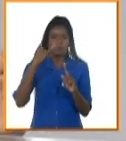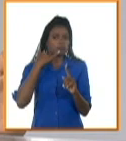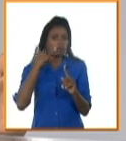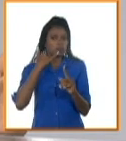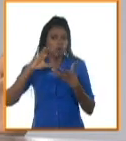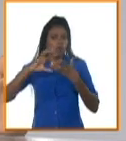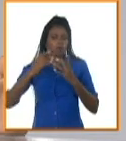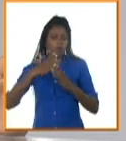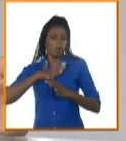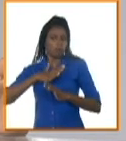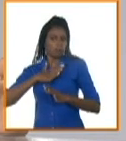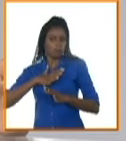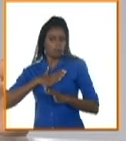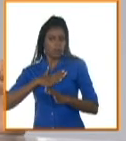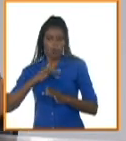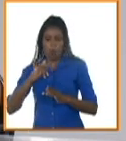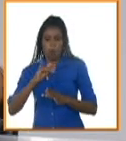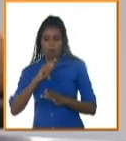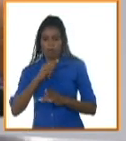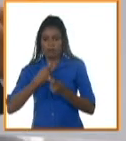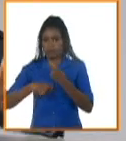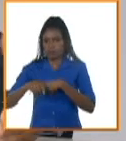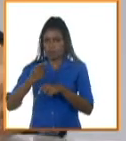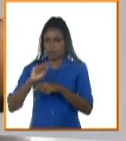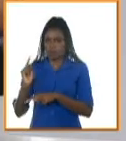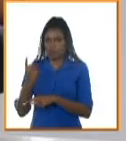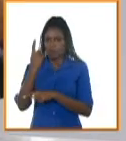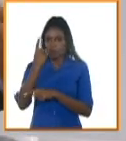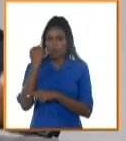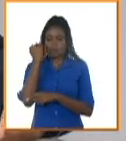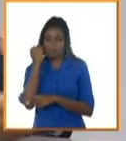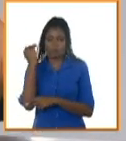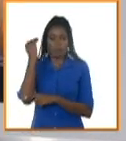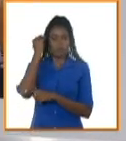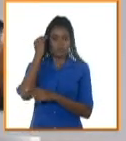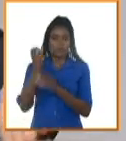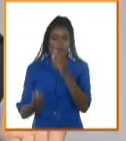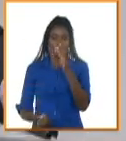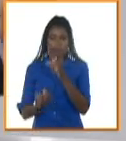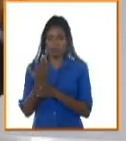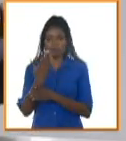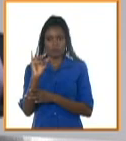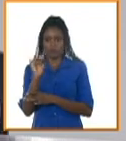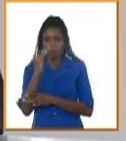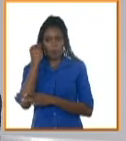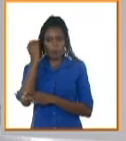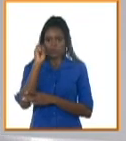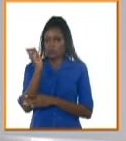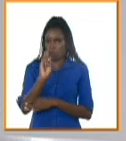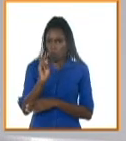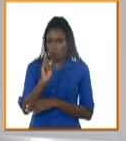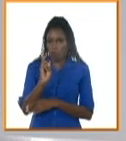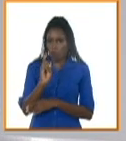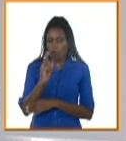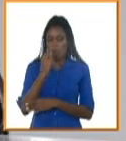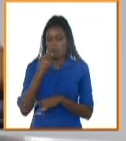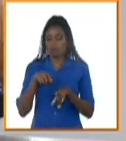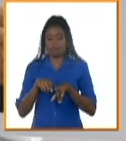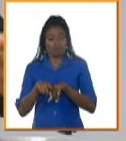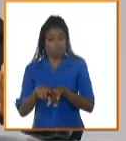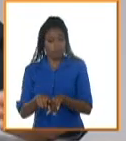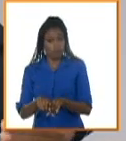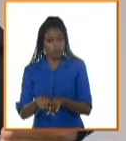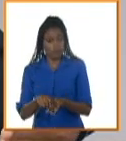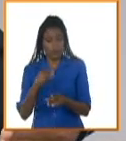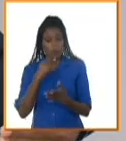una forma más de pago en su negocio o sea no es solo una labor de capacitación de creación de habilidades de capacidades sino también de acompañamiento para